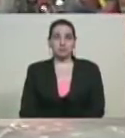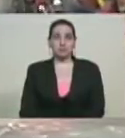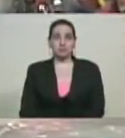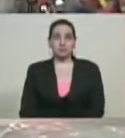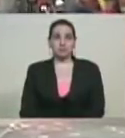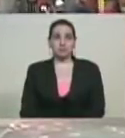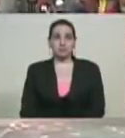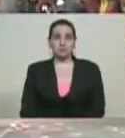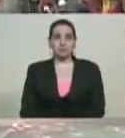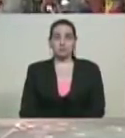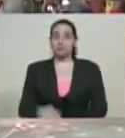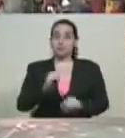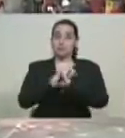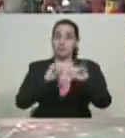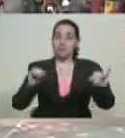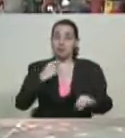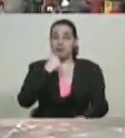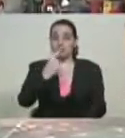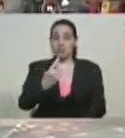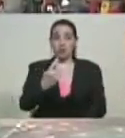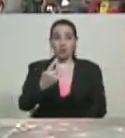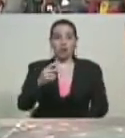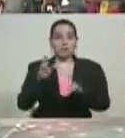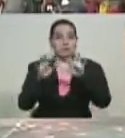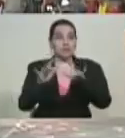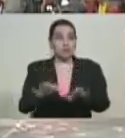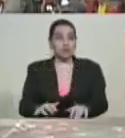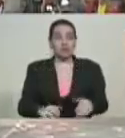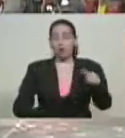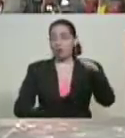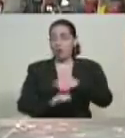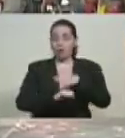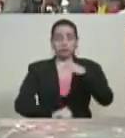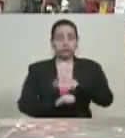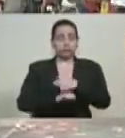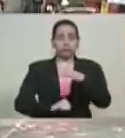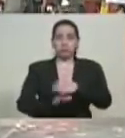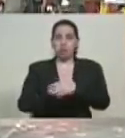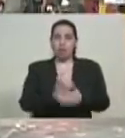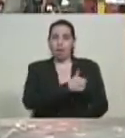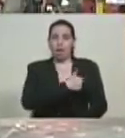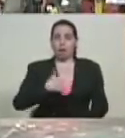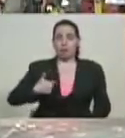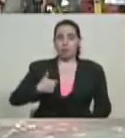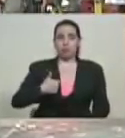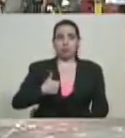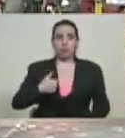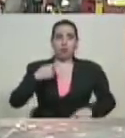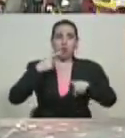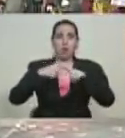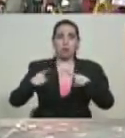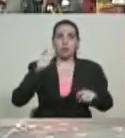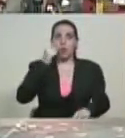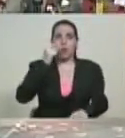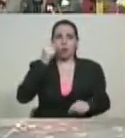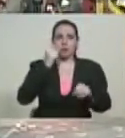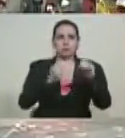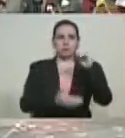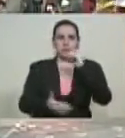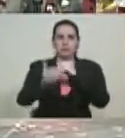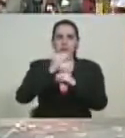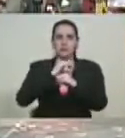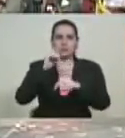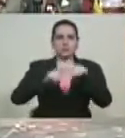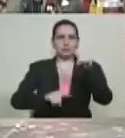Ya salió el secretario general de la MUT a apoyar a su candidato. Jesús Chuo Torrealba salió a decir: